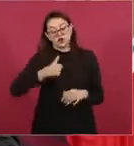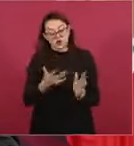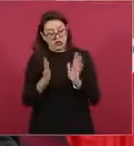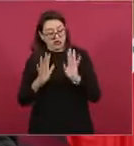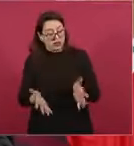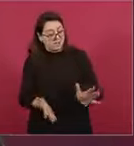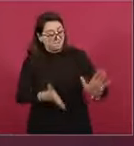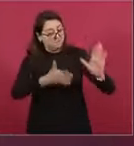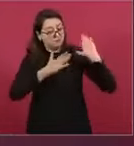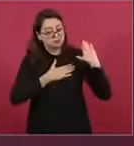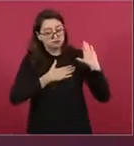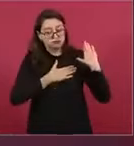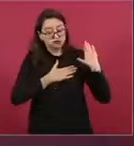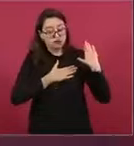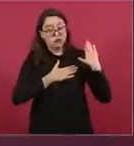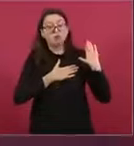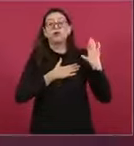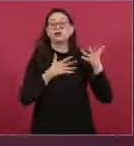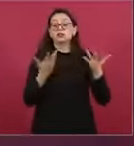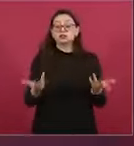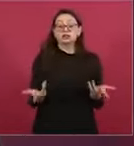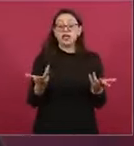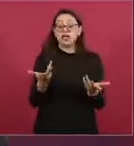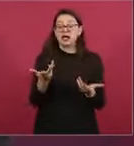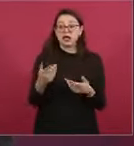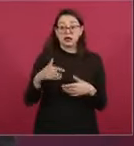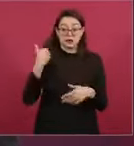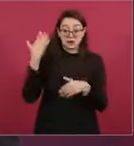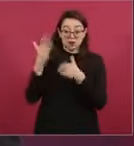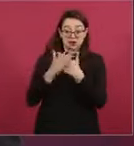mejor sistema de salud pública del mundo.